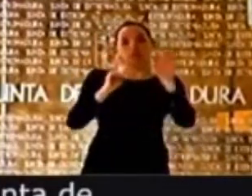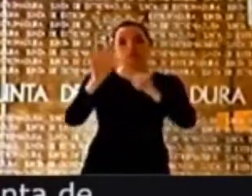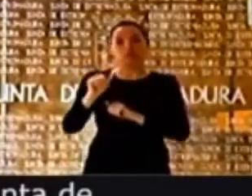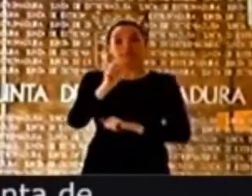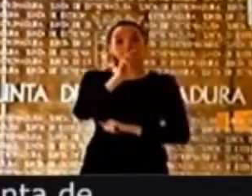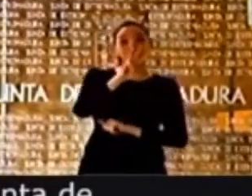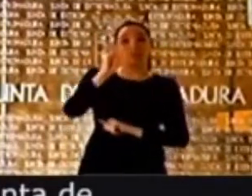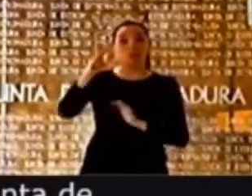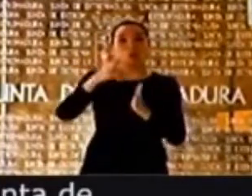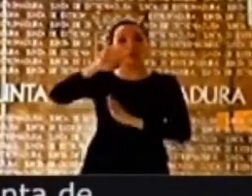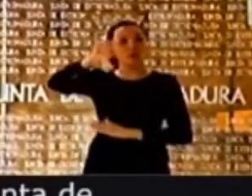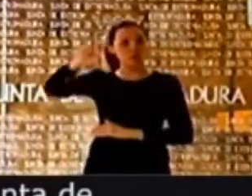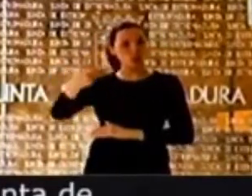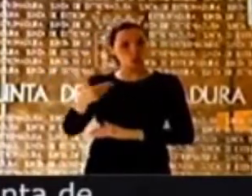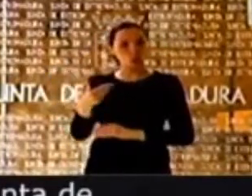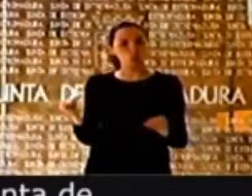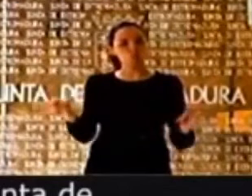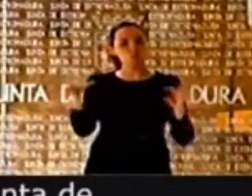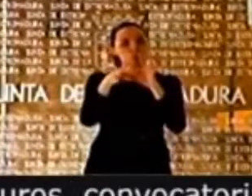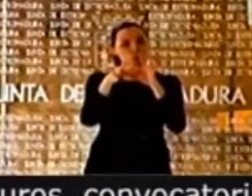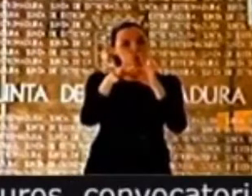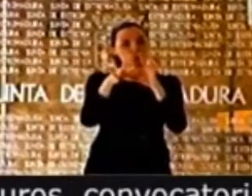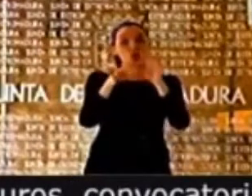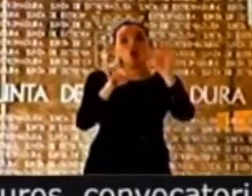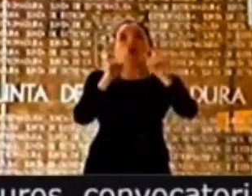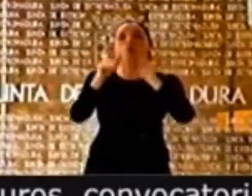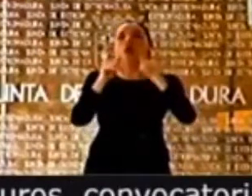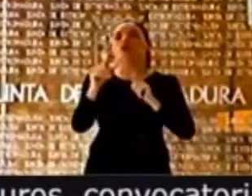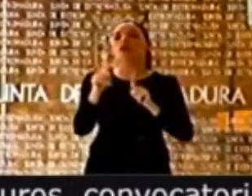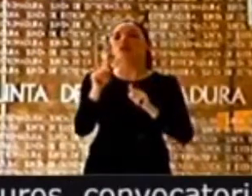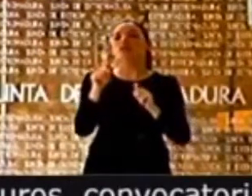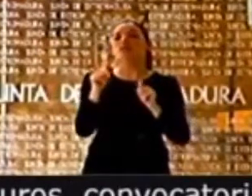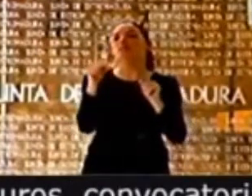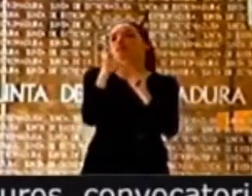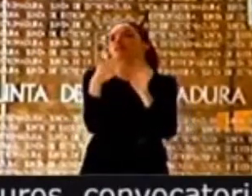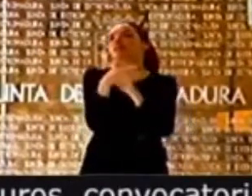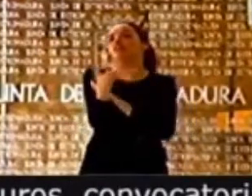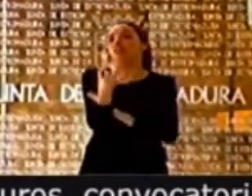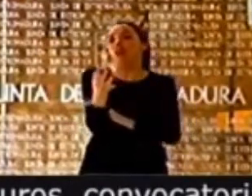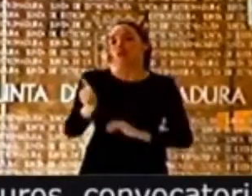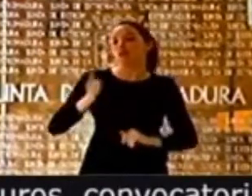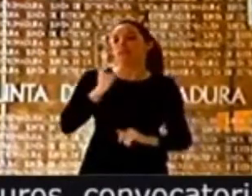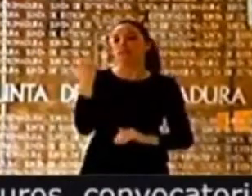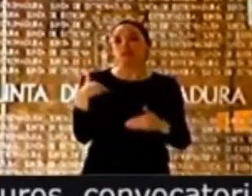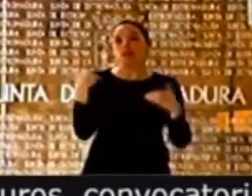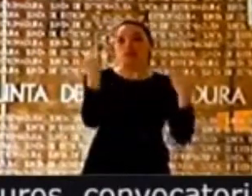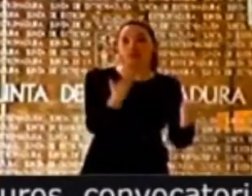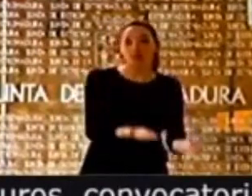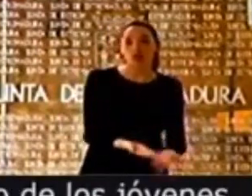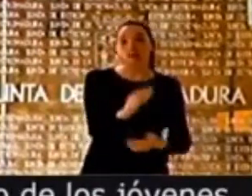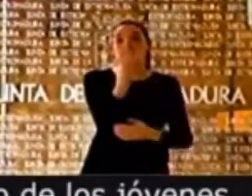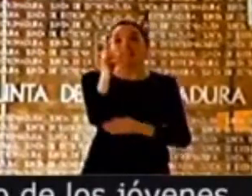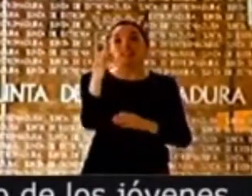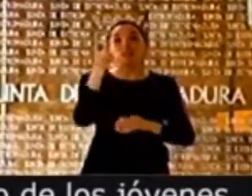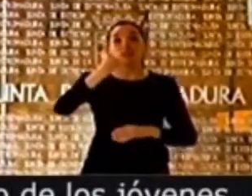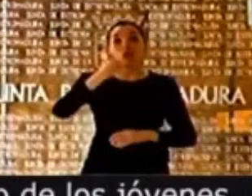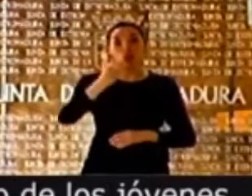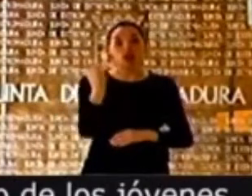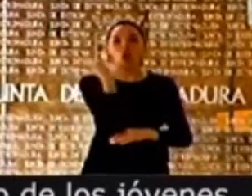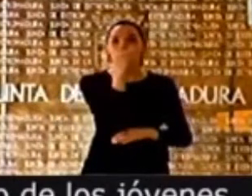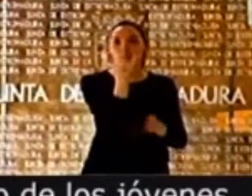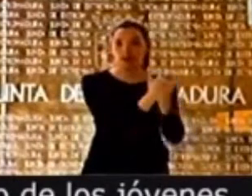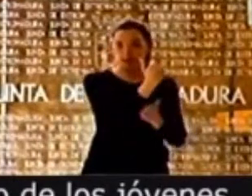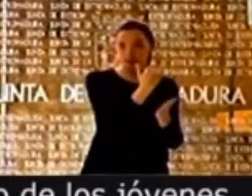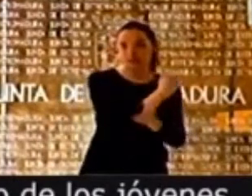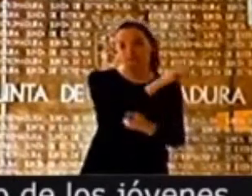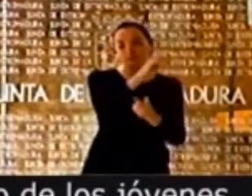de euros, convocatorias que tienen que ver con las oportunidades de empleo de los jóvenes agricultores, 30 millones, convocatorias que